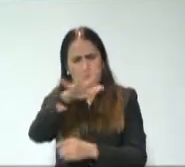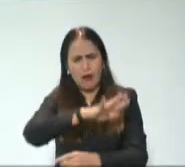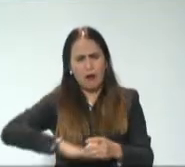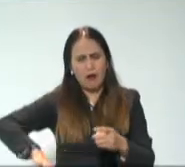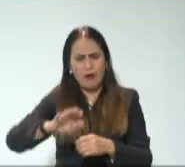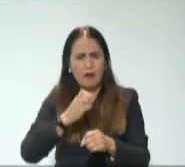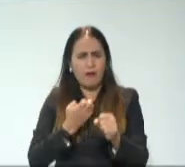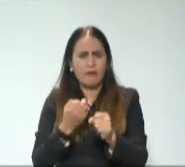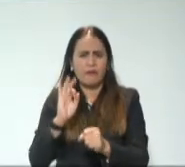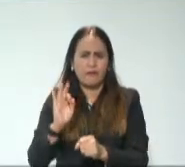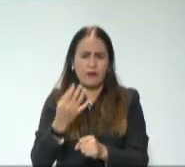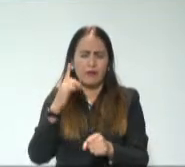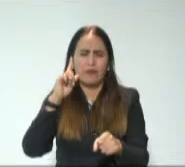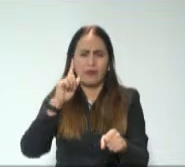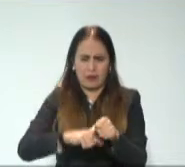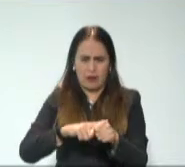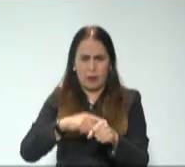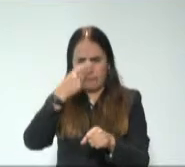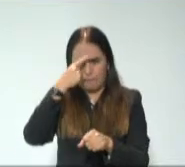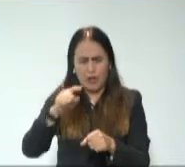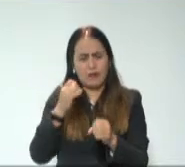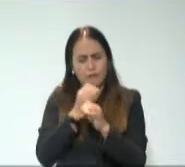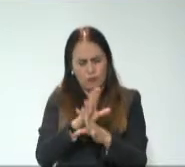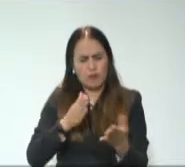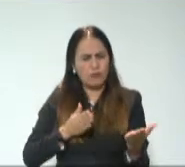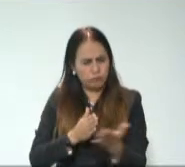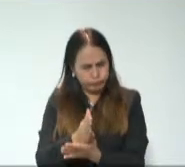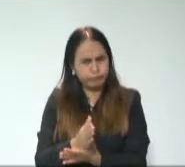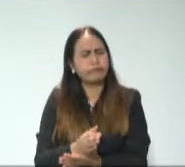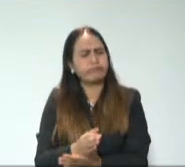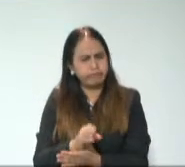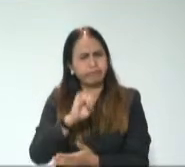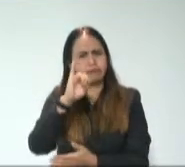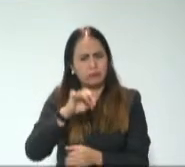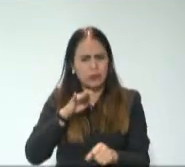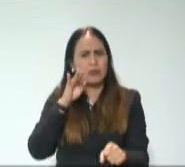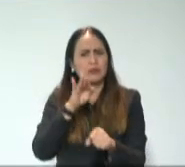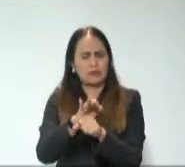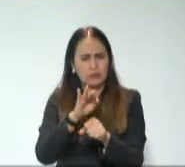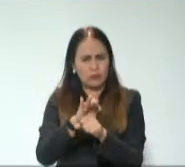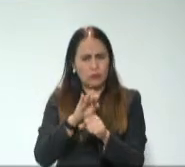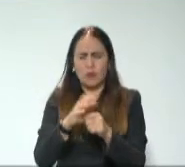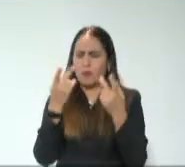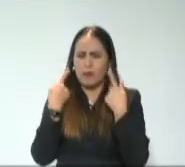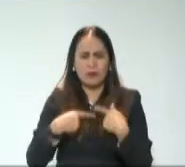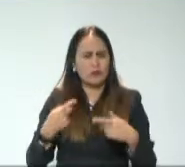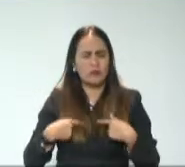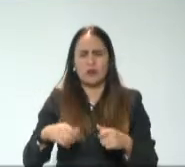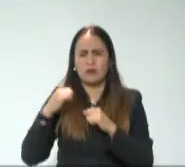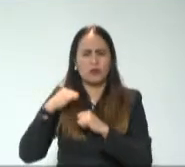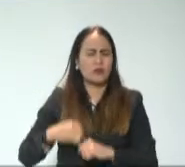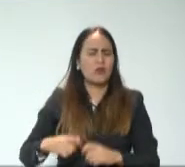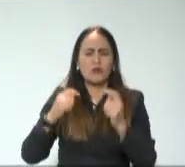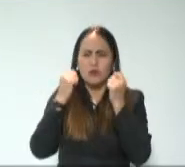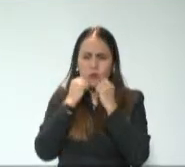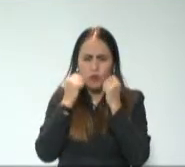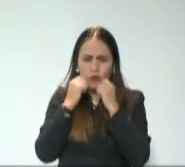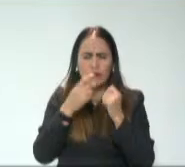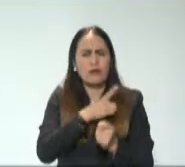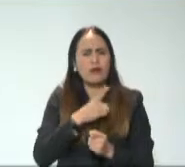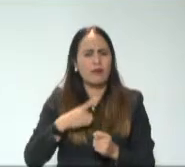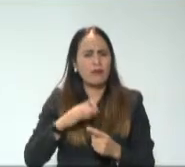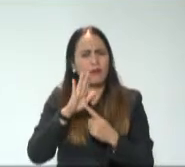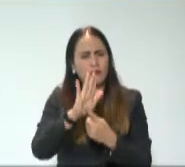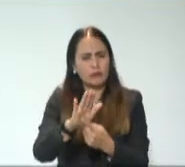para poder garantizar el derecho de acceso a la información pública en posesión de cualquier autoridad en los términos de la